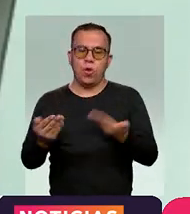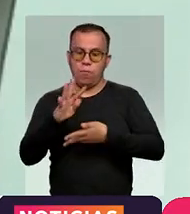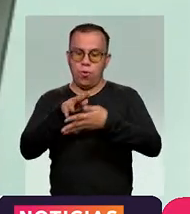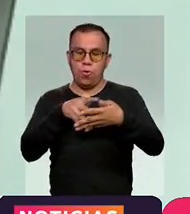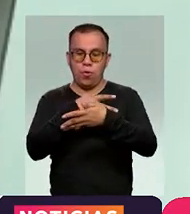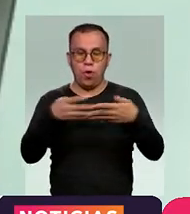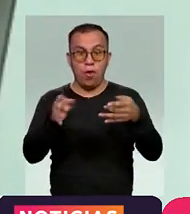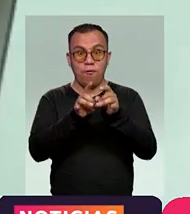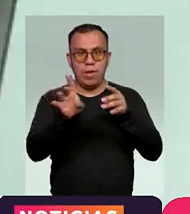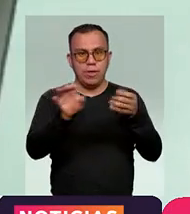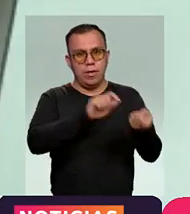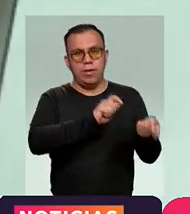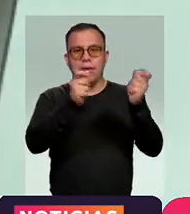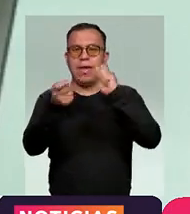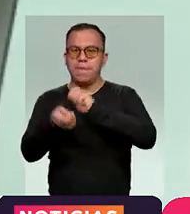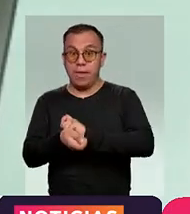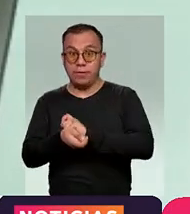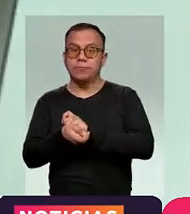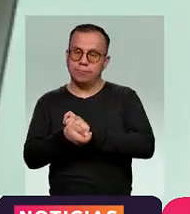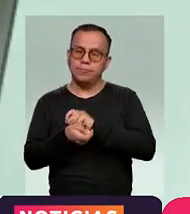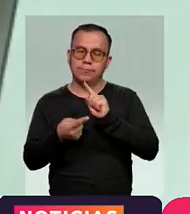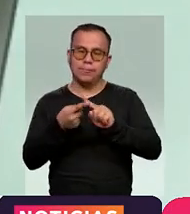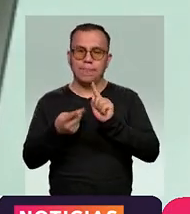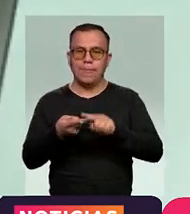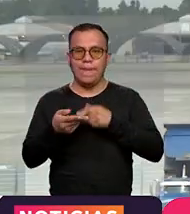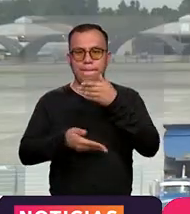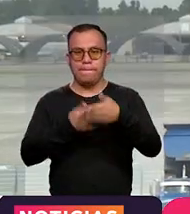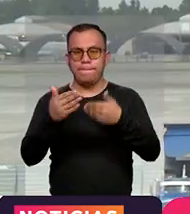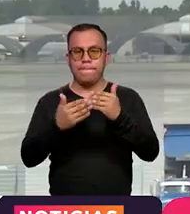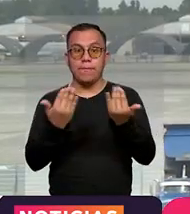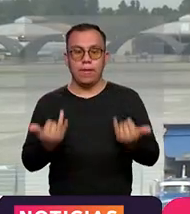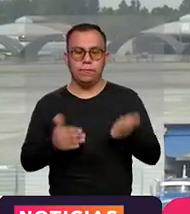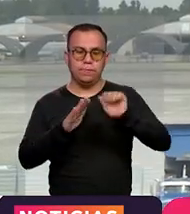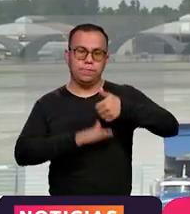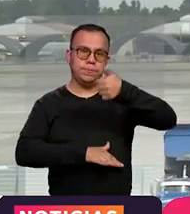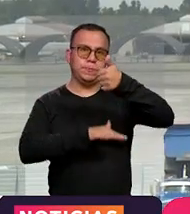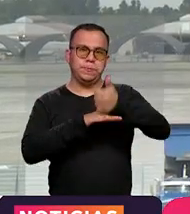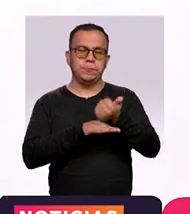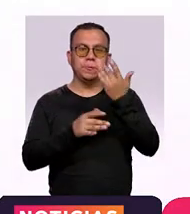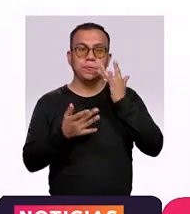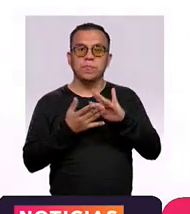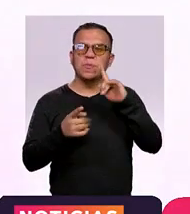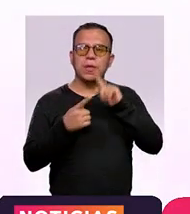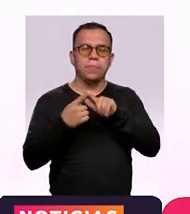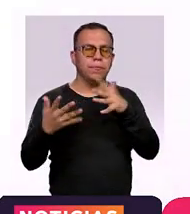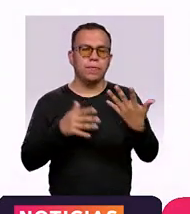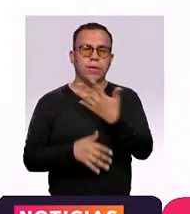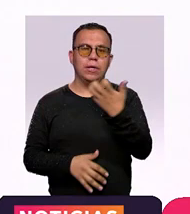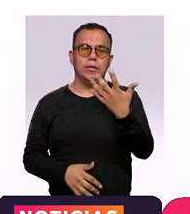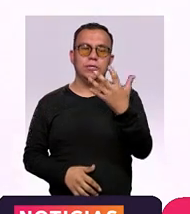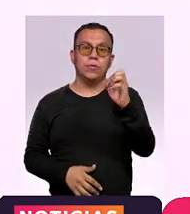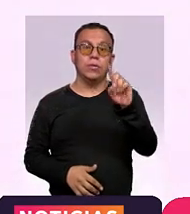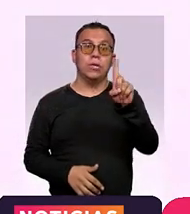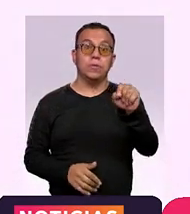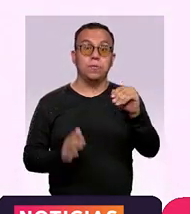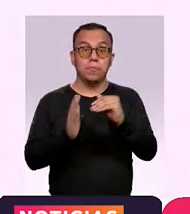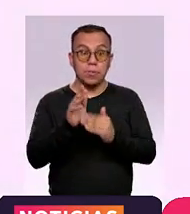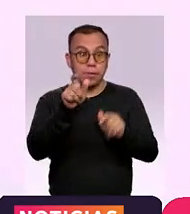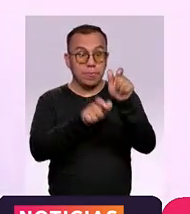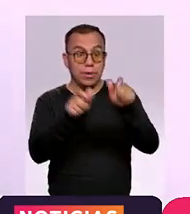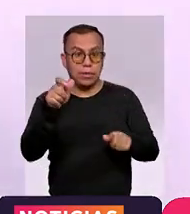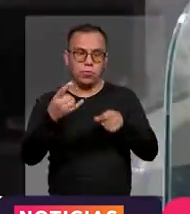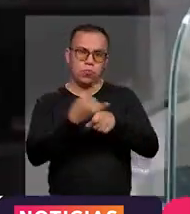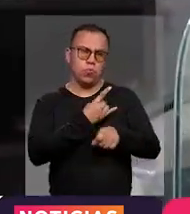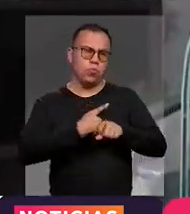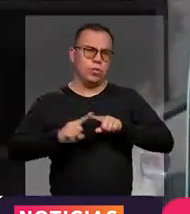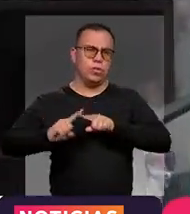reprogramación? Pasado el tiempo que dure el aislamiento. La autoridad aérea del país proyectó que 551.000 personas se movilizaron